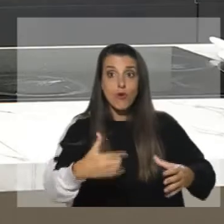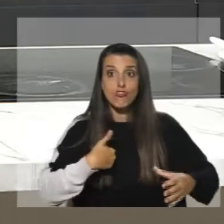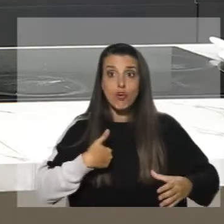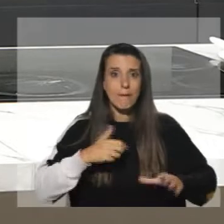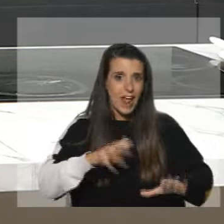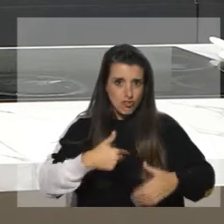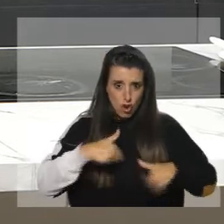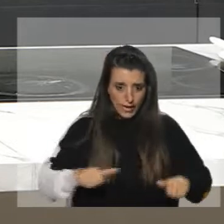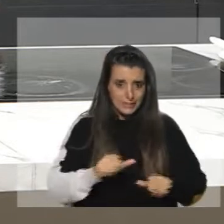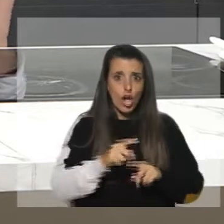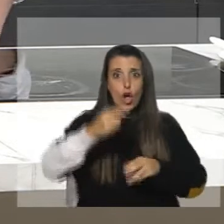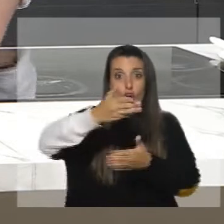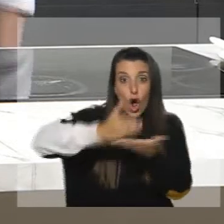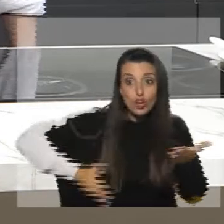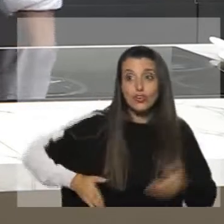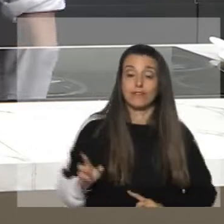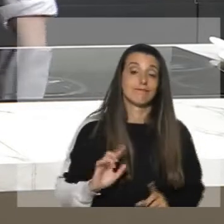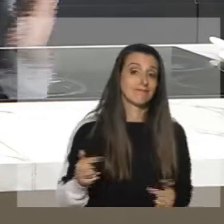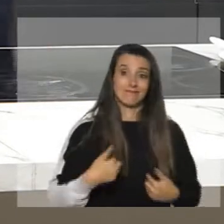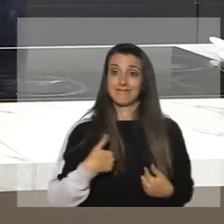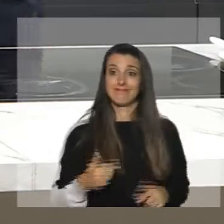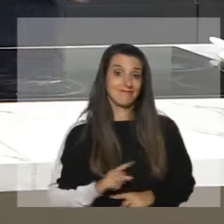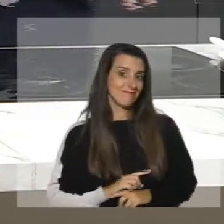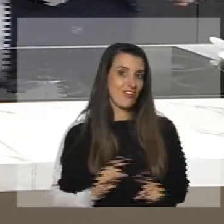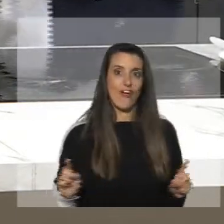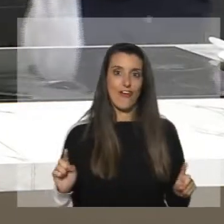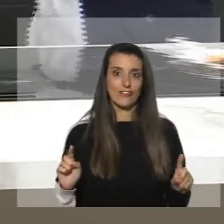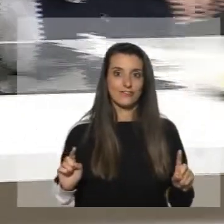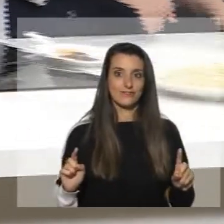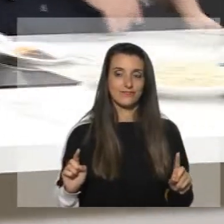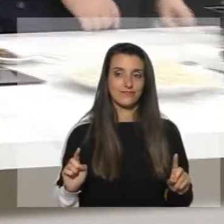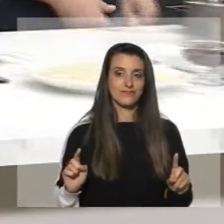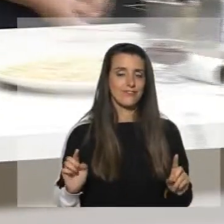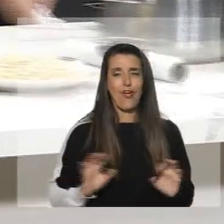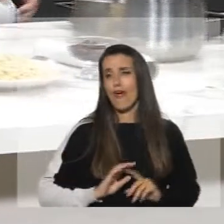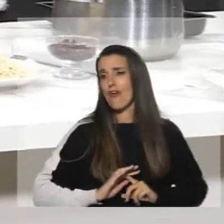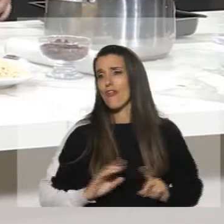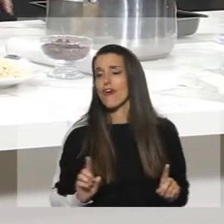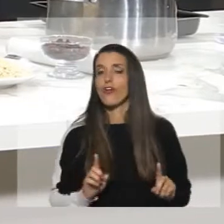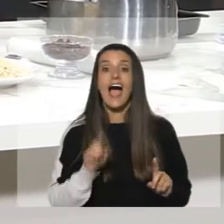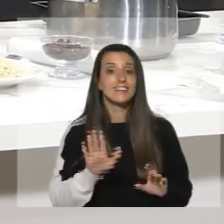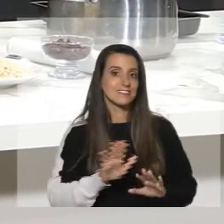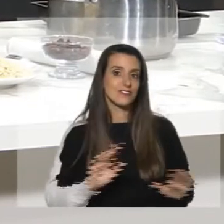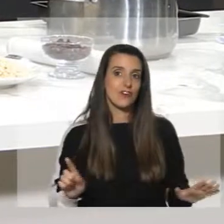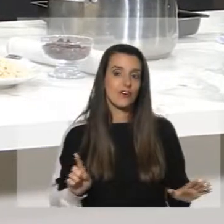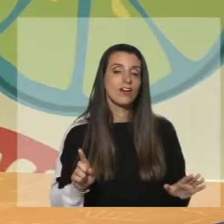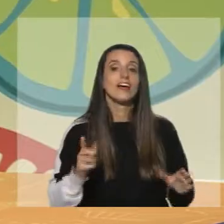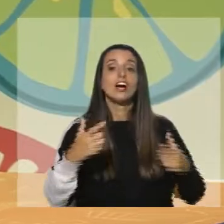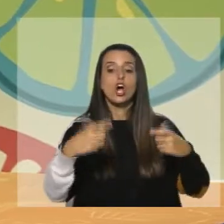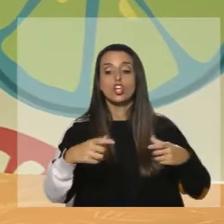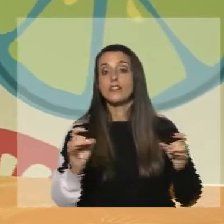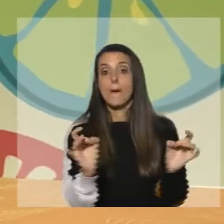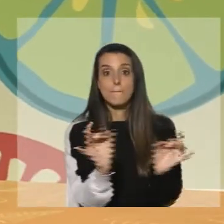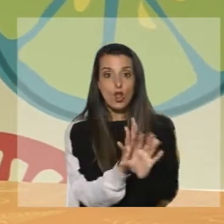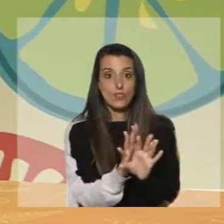la llevo. No, el cortar, de viste que después que qué porción y el tamaño. Claro, no, de ninguna manera, eso no va a suceder. La torta ya está pronta.